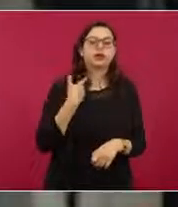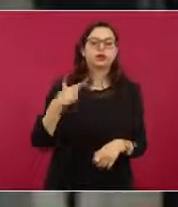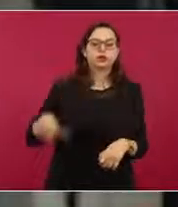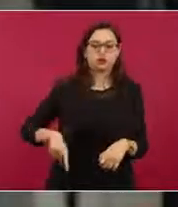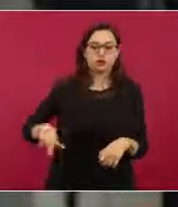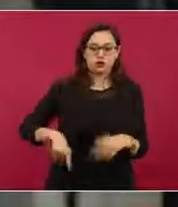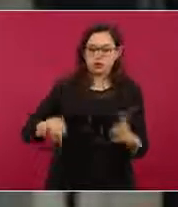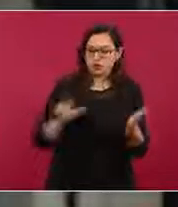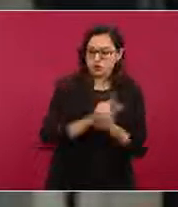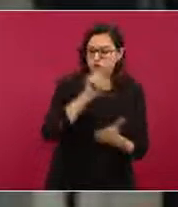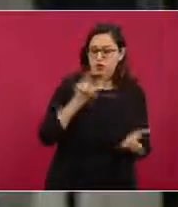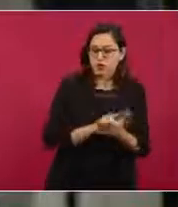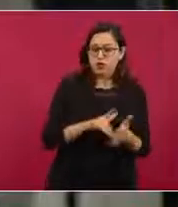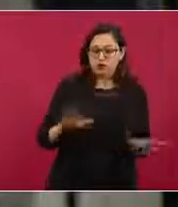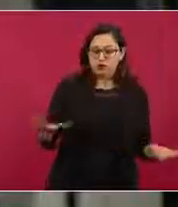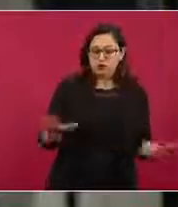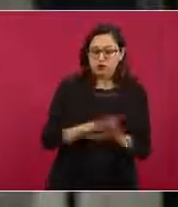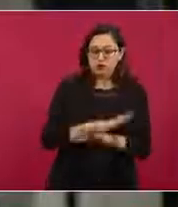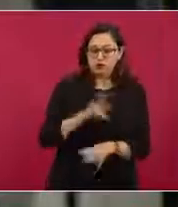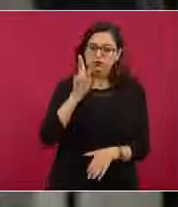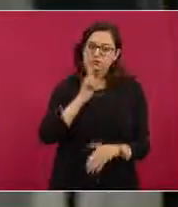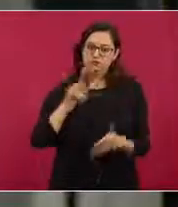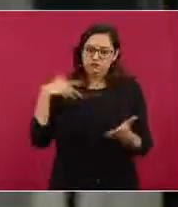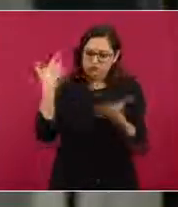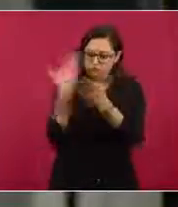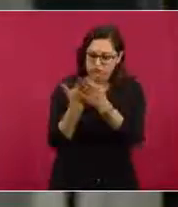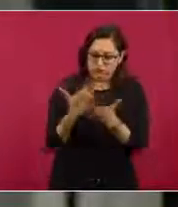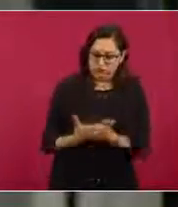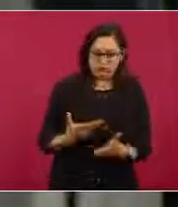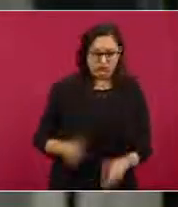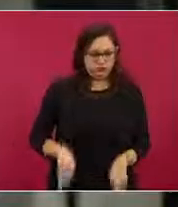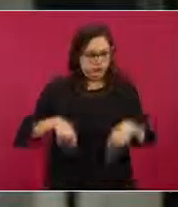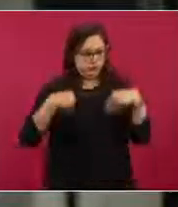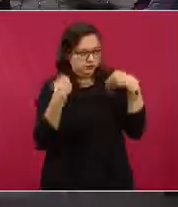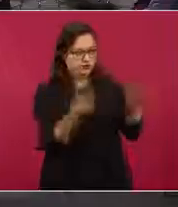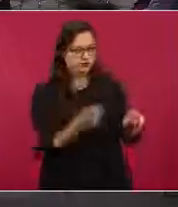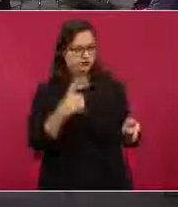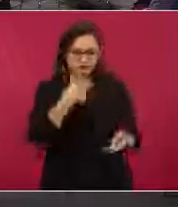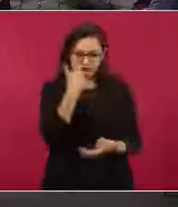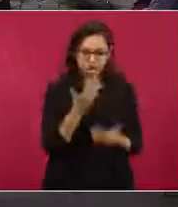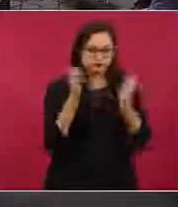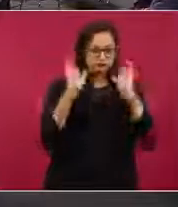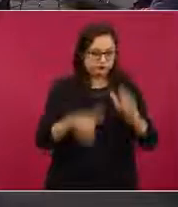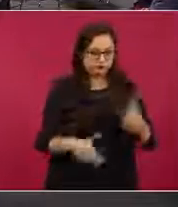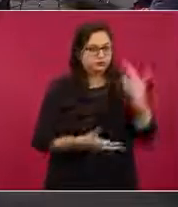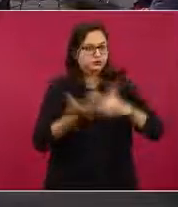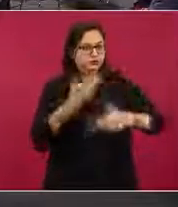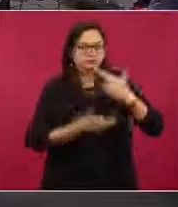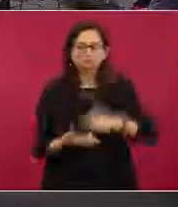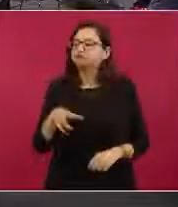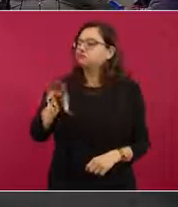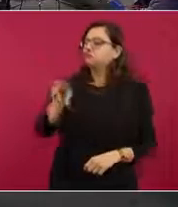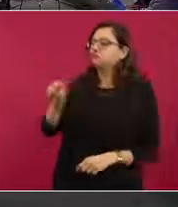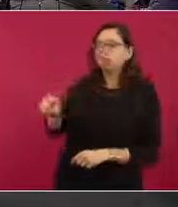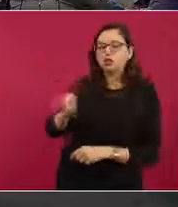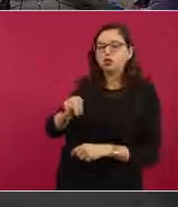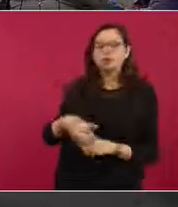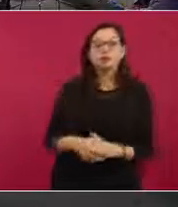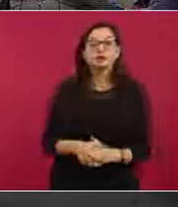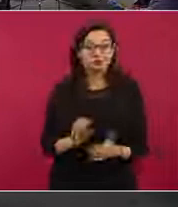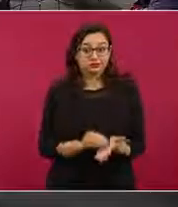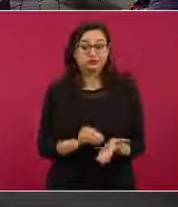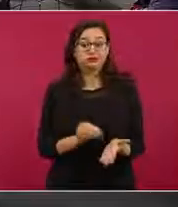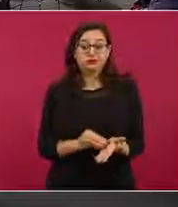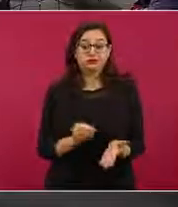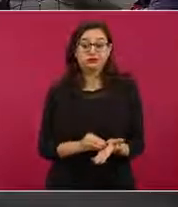peticiones insistentes, documentadas de que cumplen requisitos, se les ha negado la reincorporación. Últimamente se